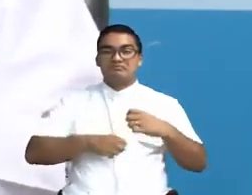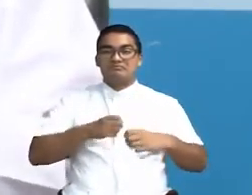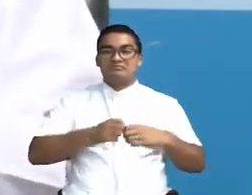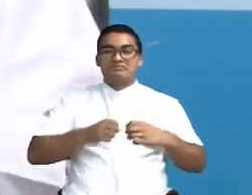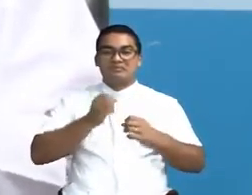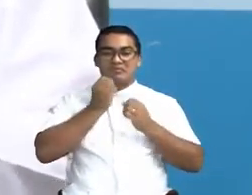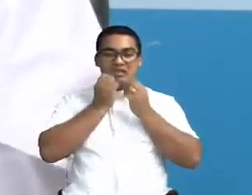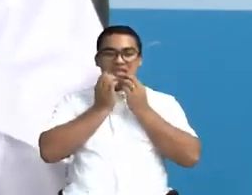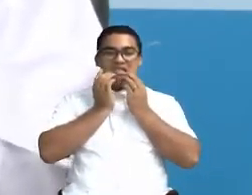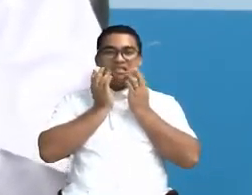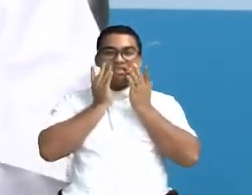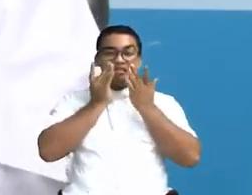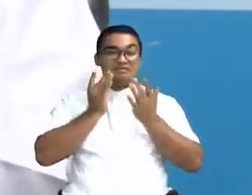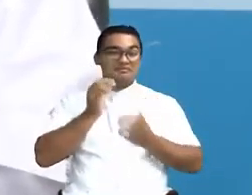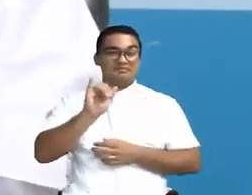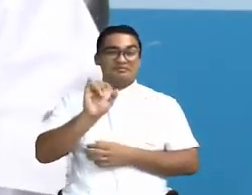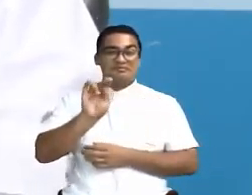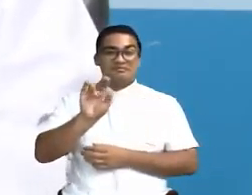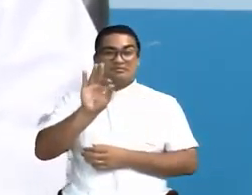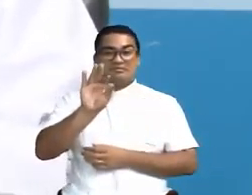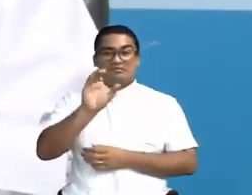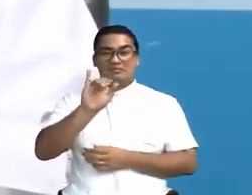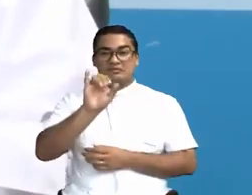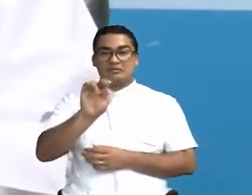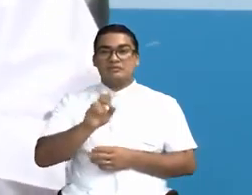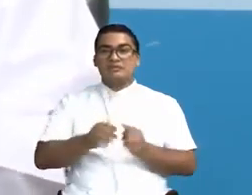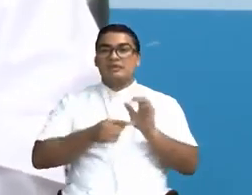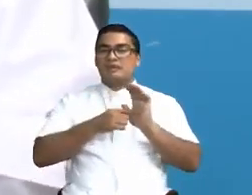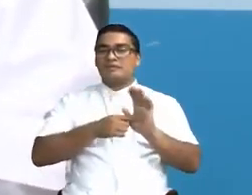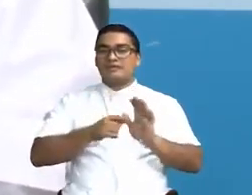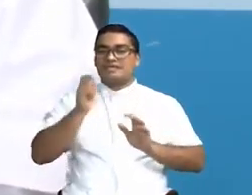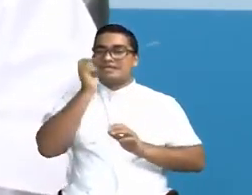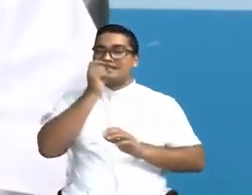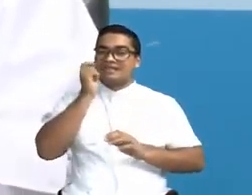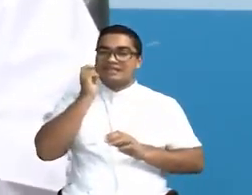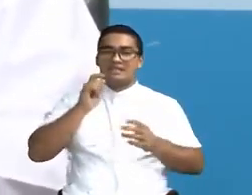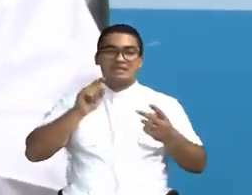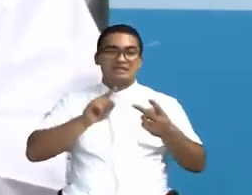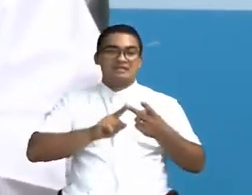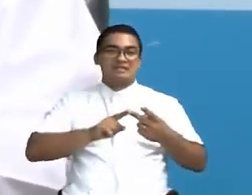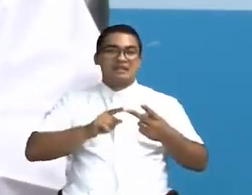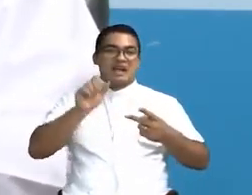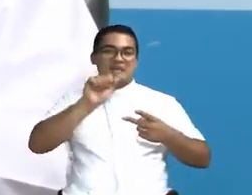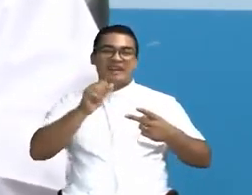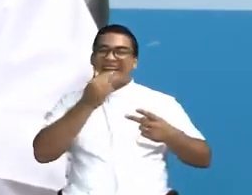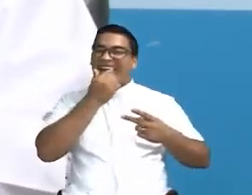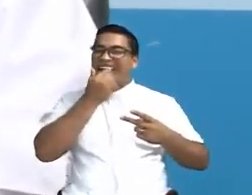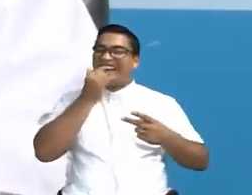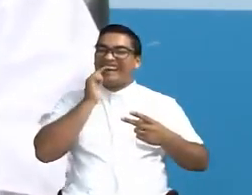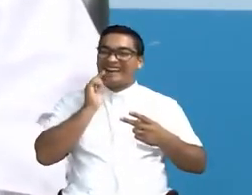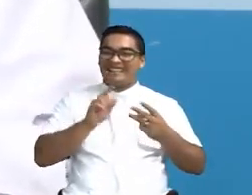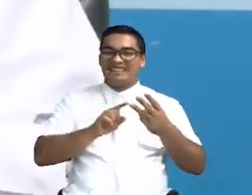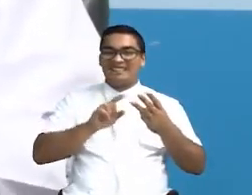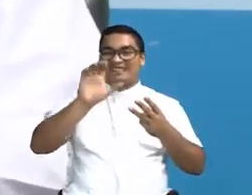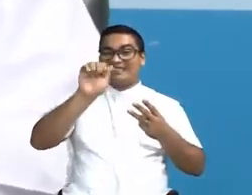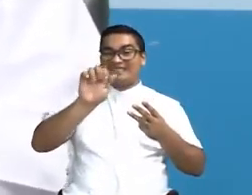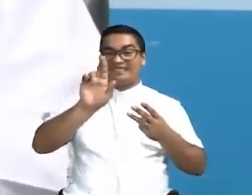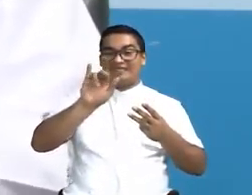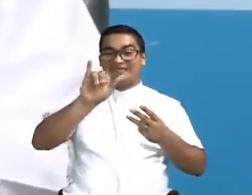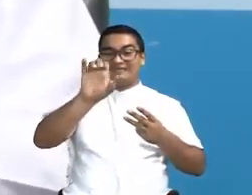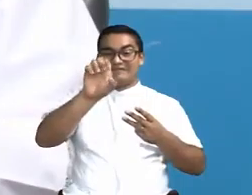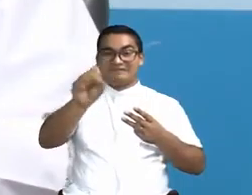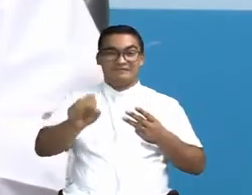ejemplo, si no tenés un aseo bucal, si tenés caries dentales, si tenés enfermedades